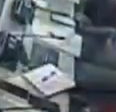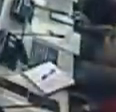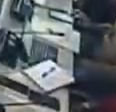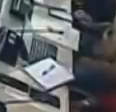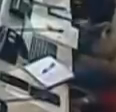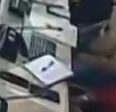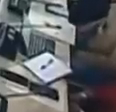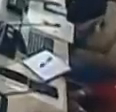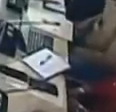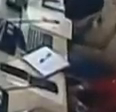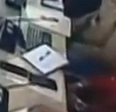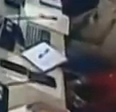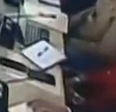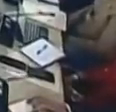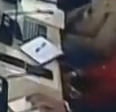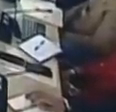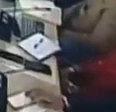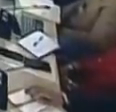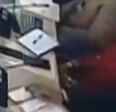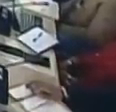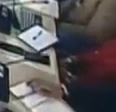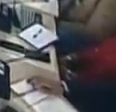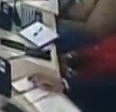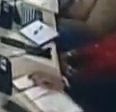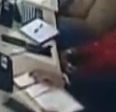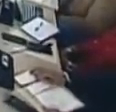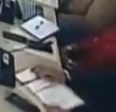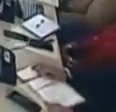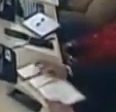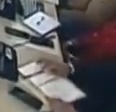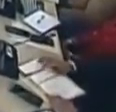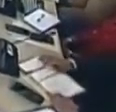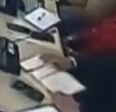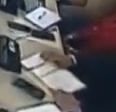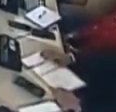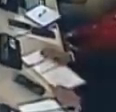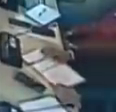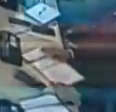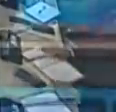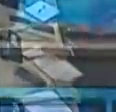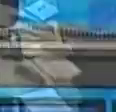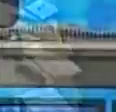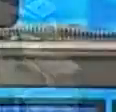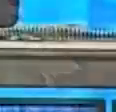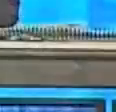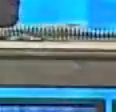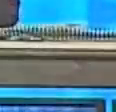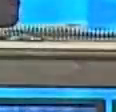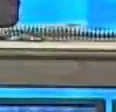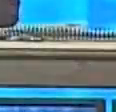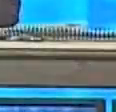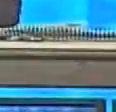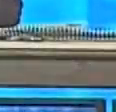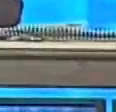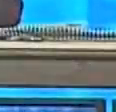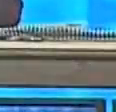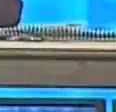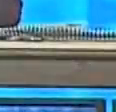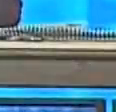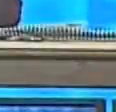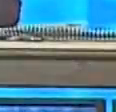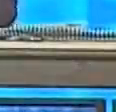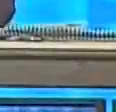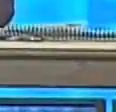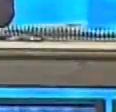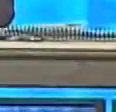de amenazas, en medio de agresiones, pero también en una configuración política distinta, donde